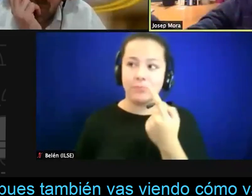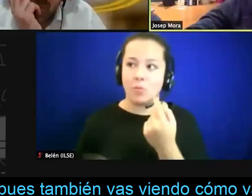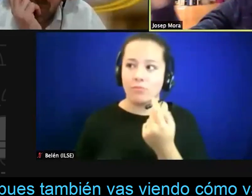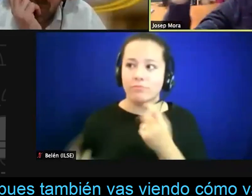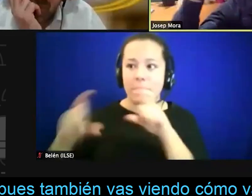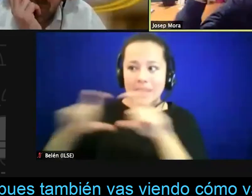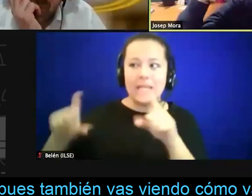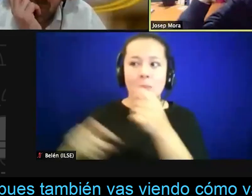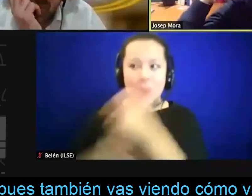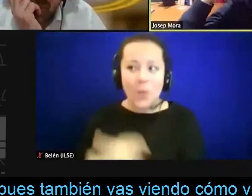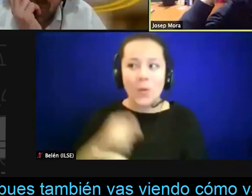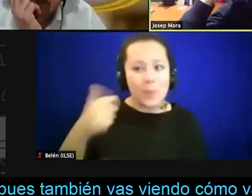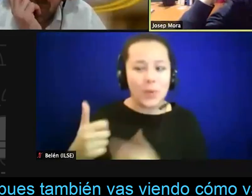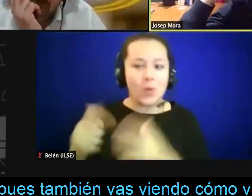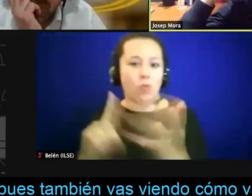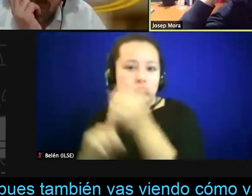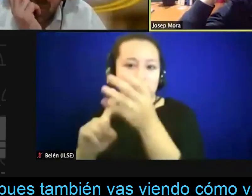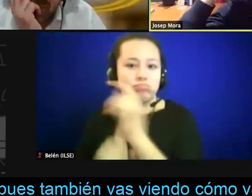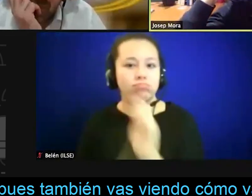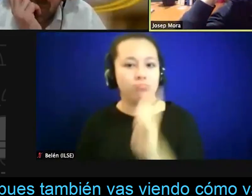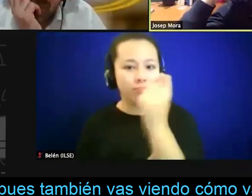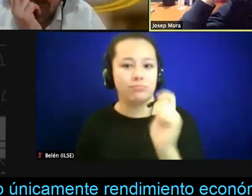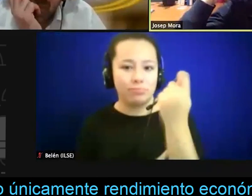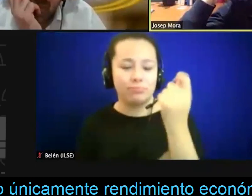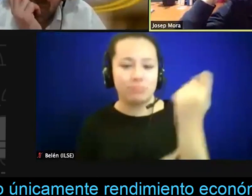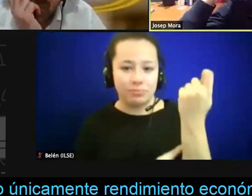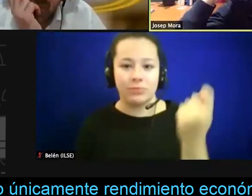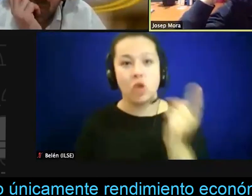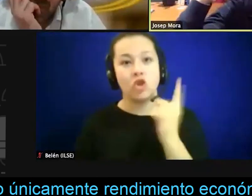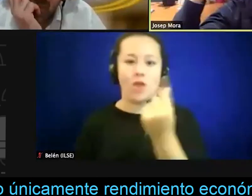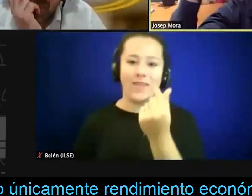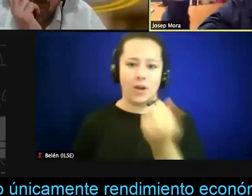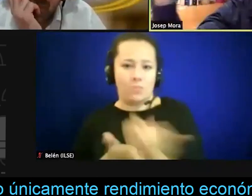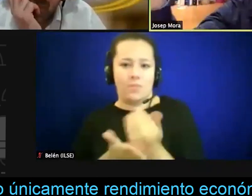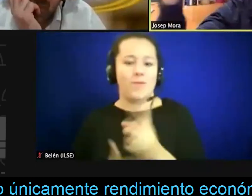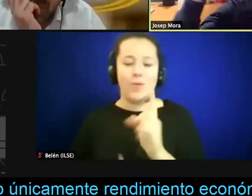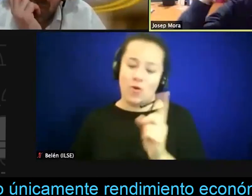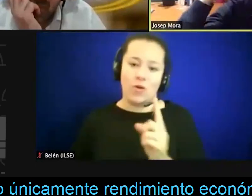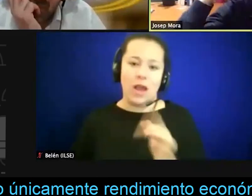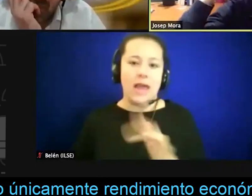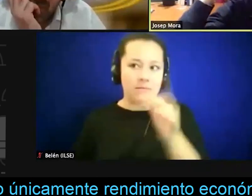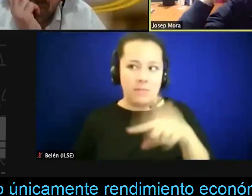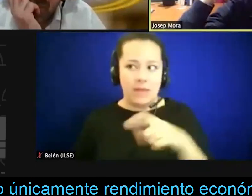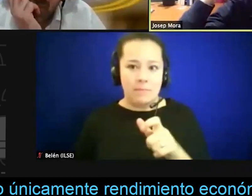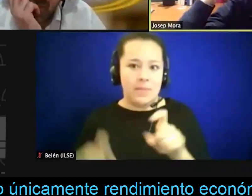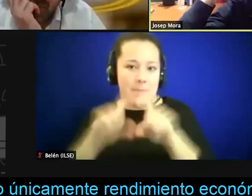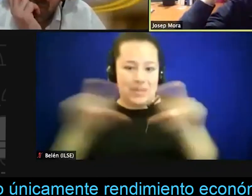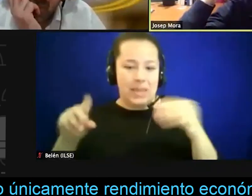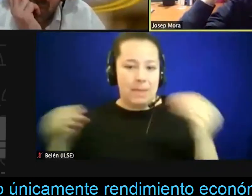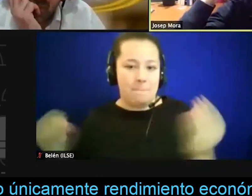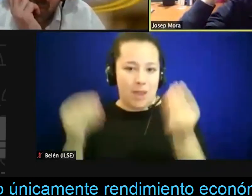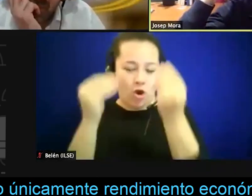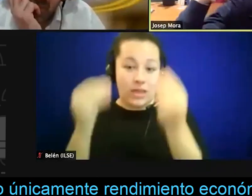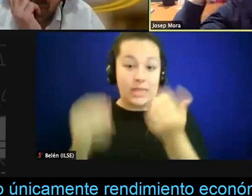consiguiendo esos indicadores de impacto también, no únicamente el rendimiento económico, sino también, pues oye, si al final mi solución va para mejorar la vida de